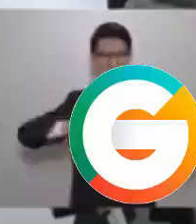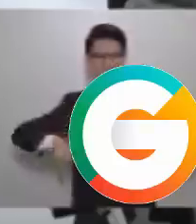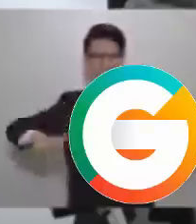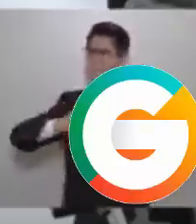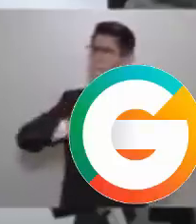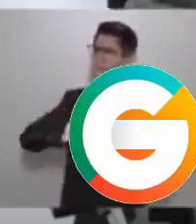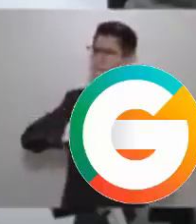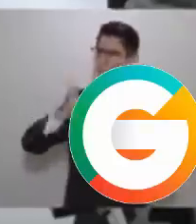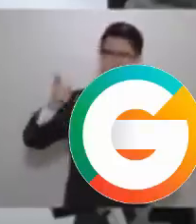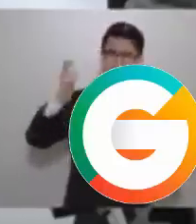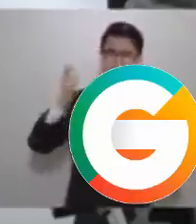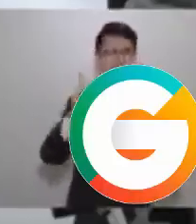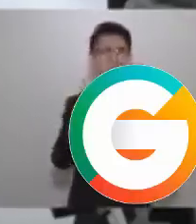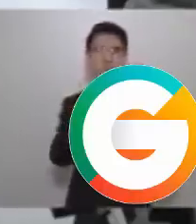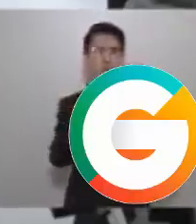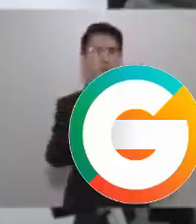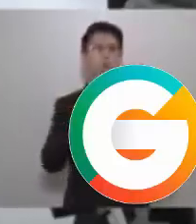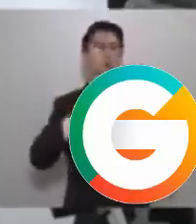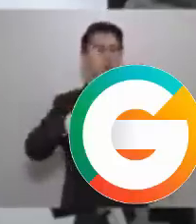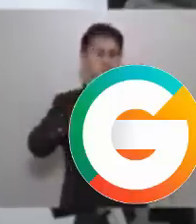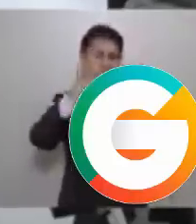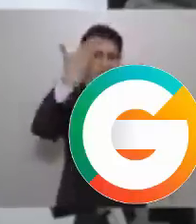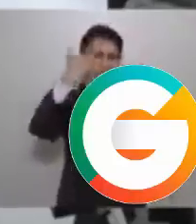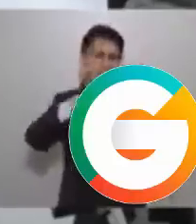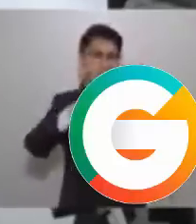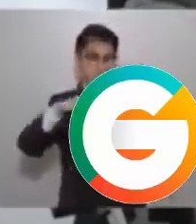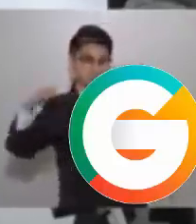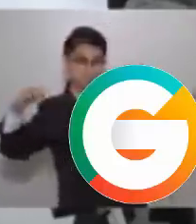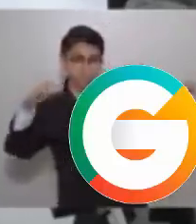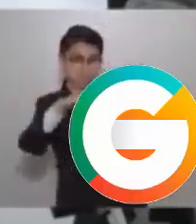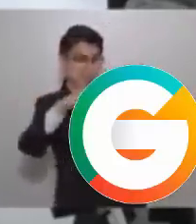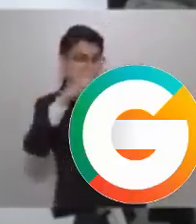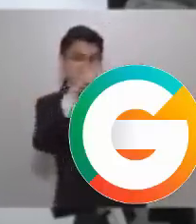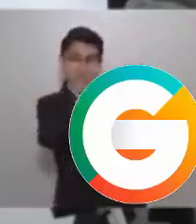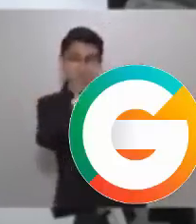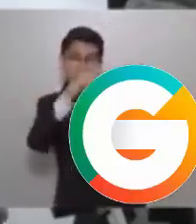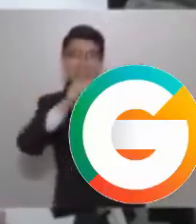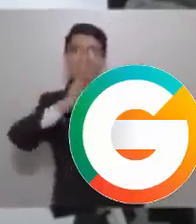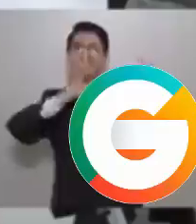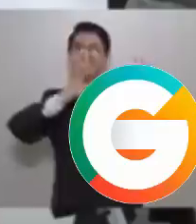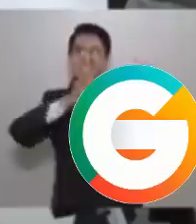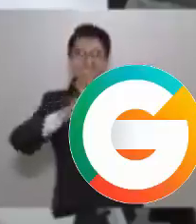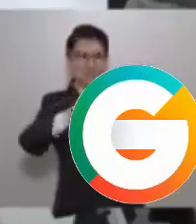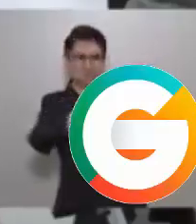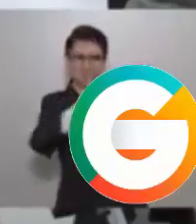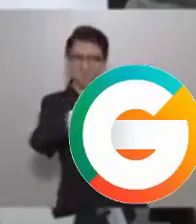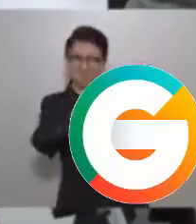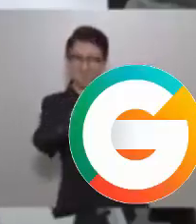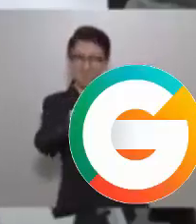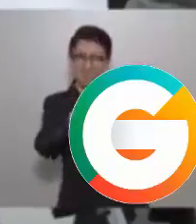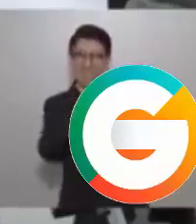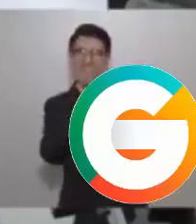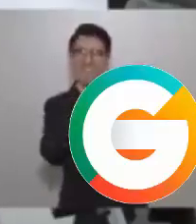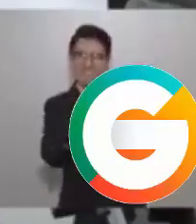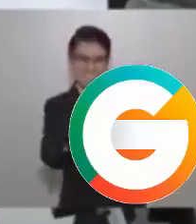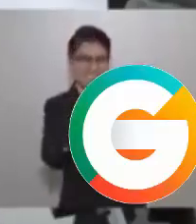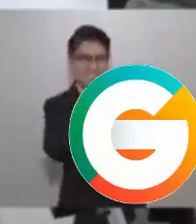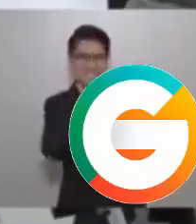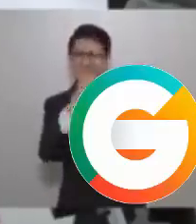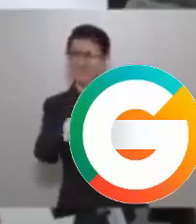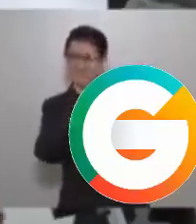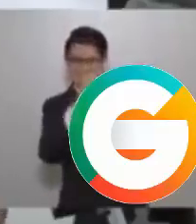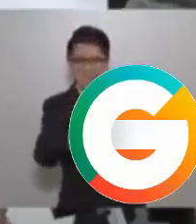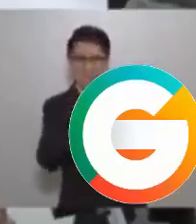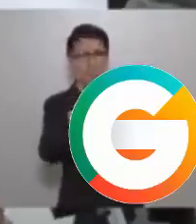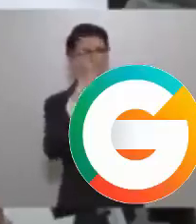diversas a el municipio de Ensenada entre las personas participantes. Con respecto respecto a la recuperación del cuerpo,